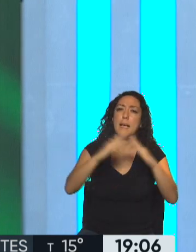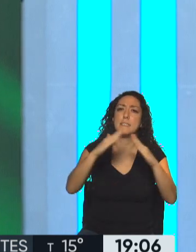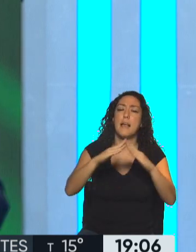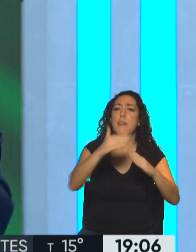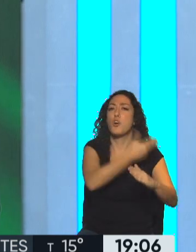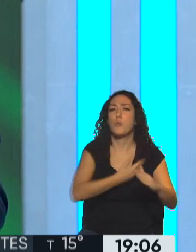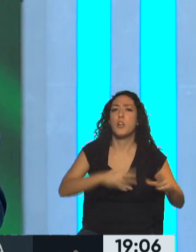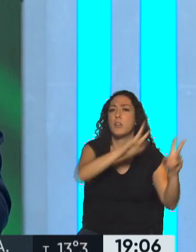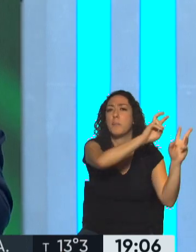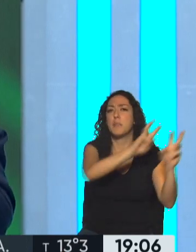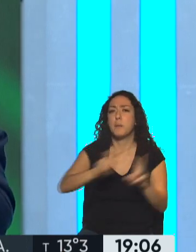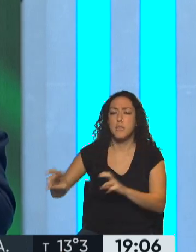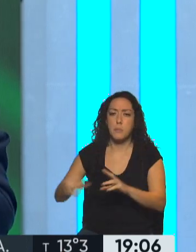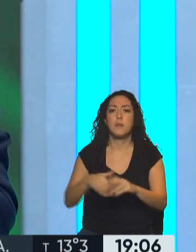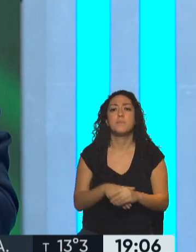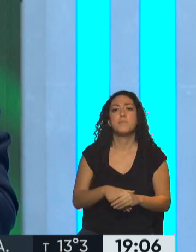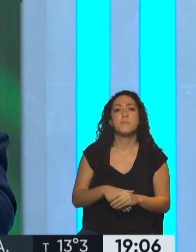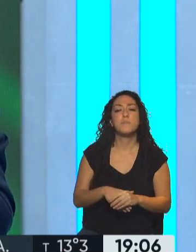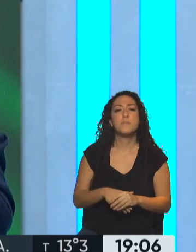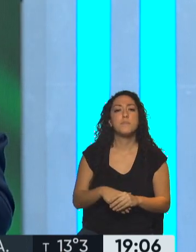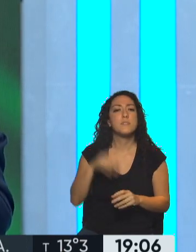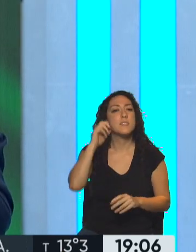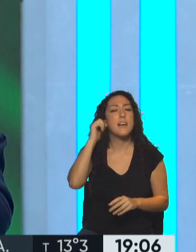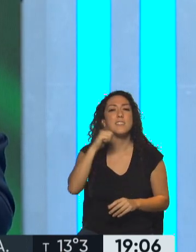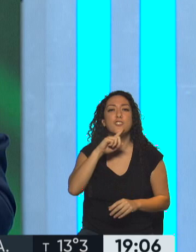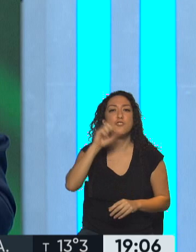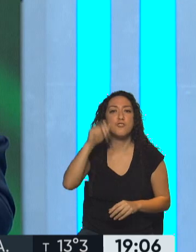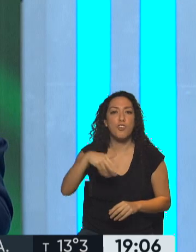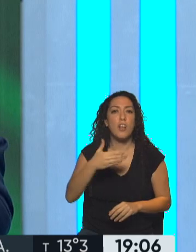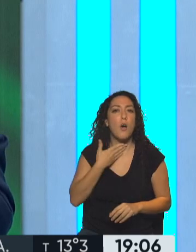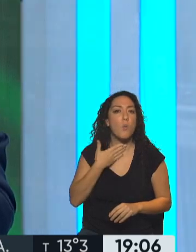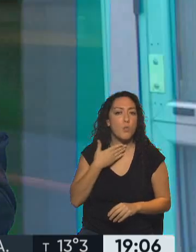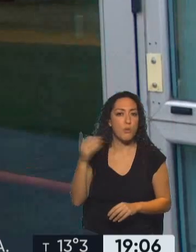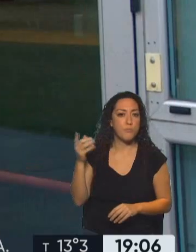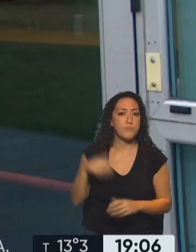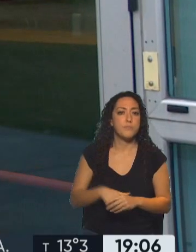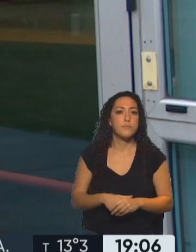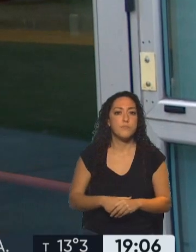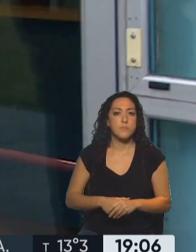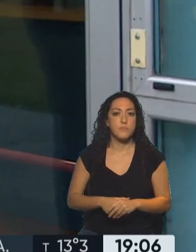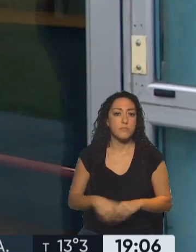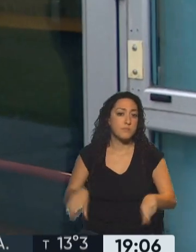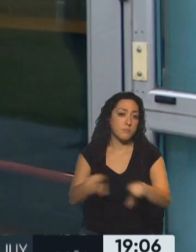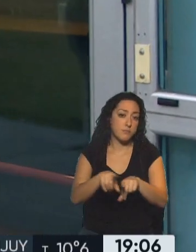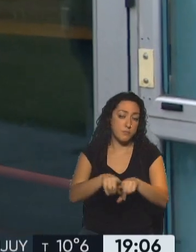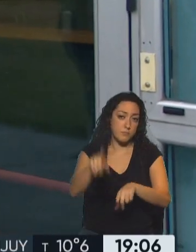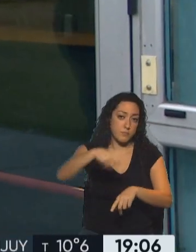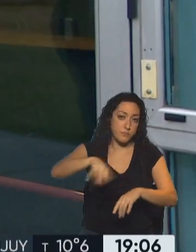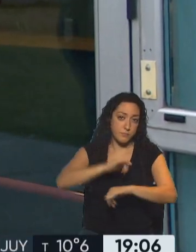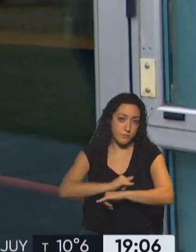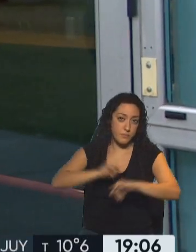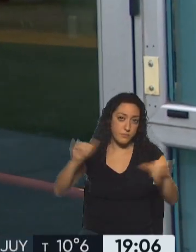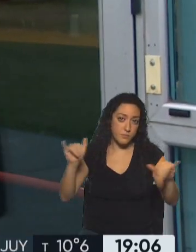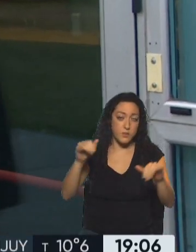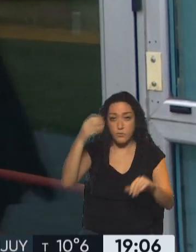Gastón Zulashi. Gracias, Horacio. Bueno, tal cual lo informaban, el comunicado oficial que